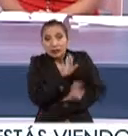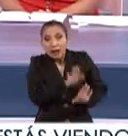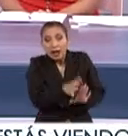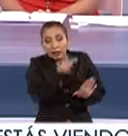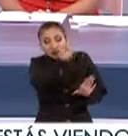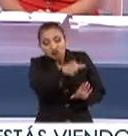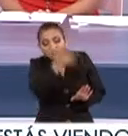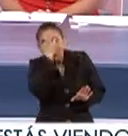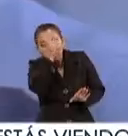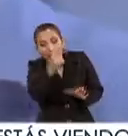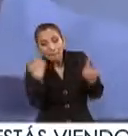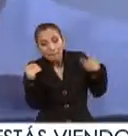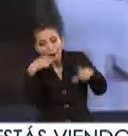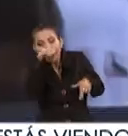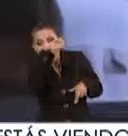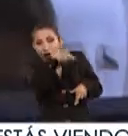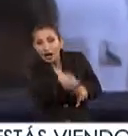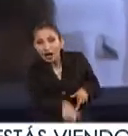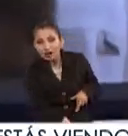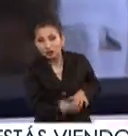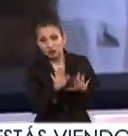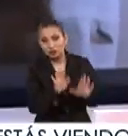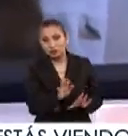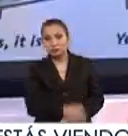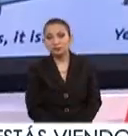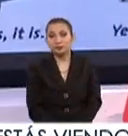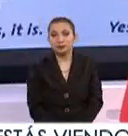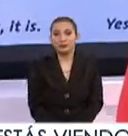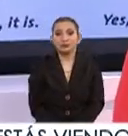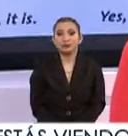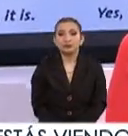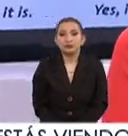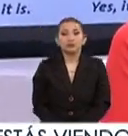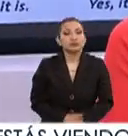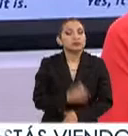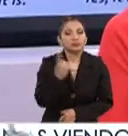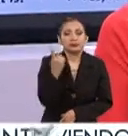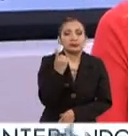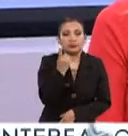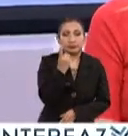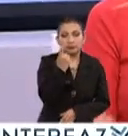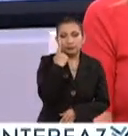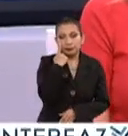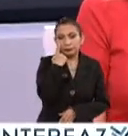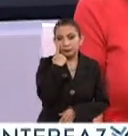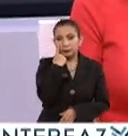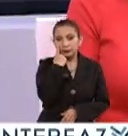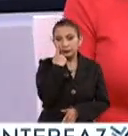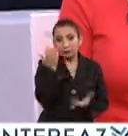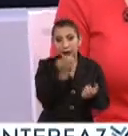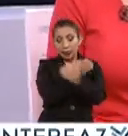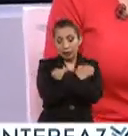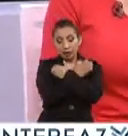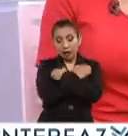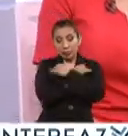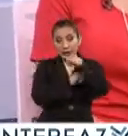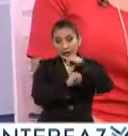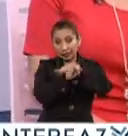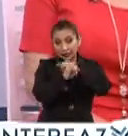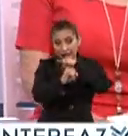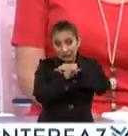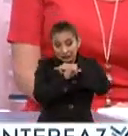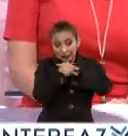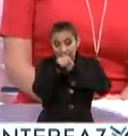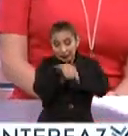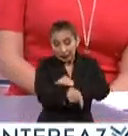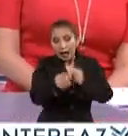la magia de lo que es la figura del profesor. Porque en lo que es la educación online, la formación